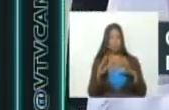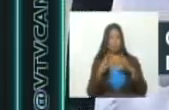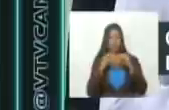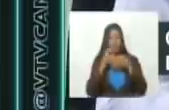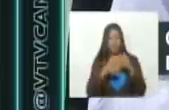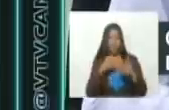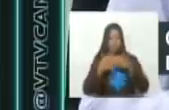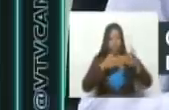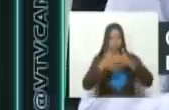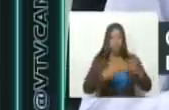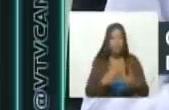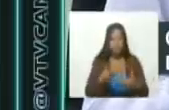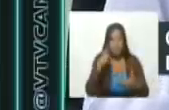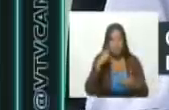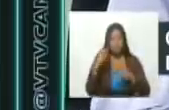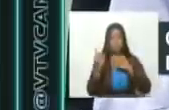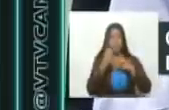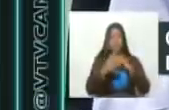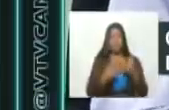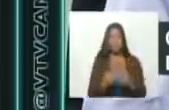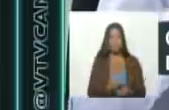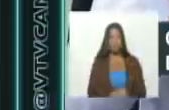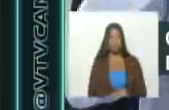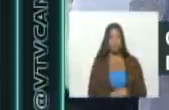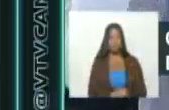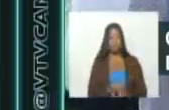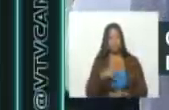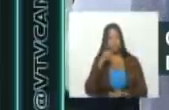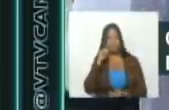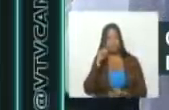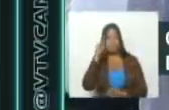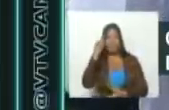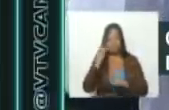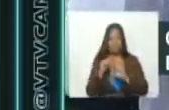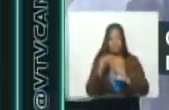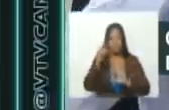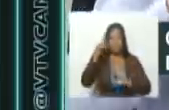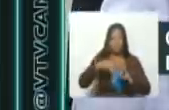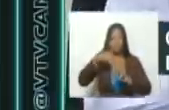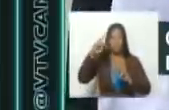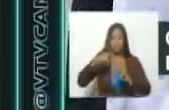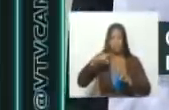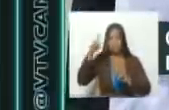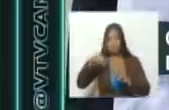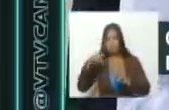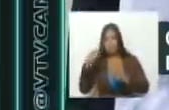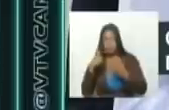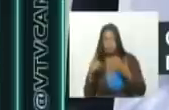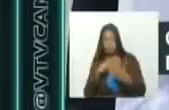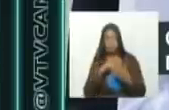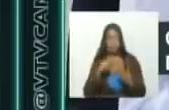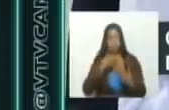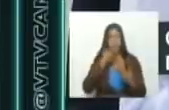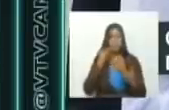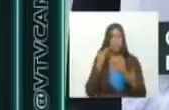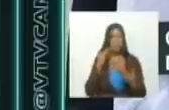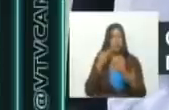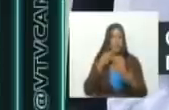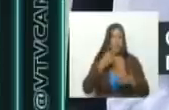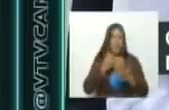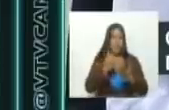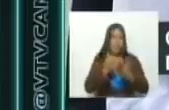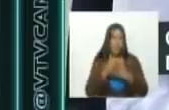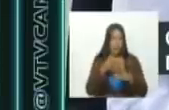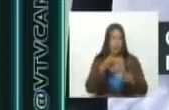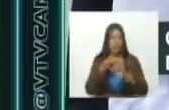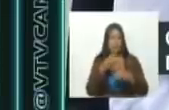más acelerada en el marco del diálogo y por otra parte los precios han venido creciendo y esto mejora por lo menos